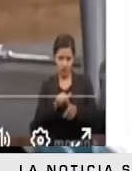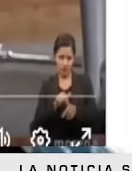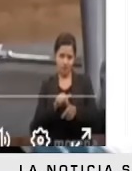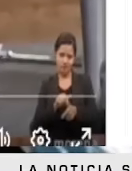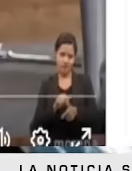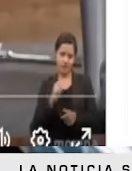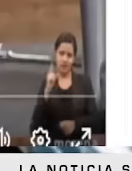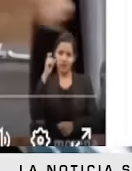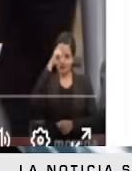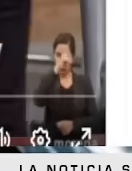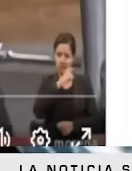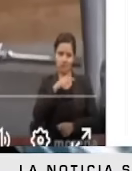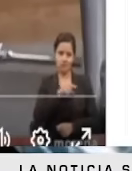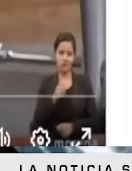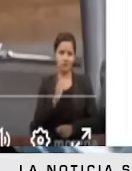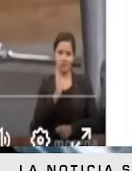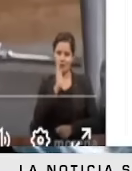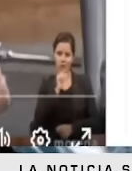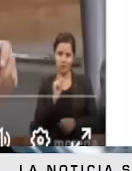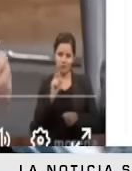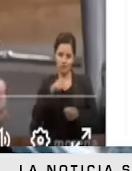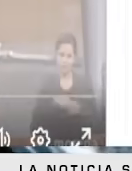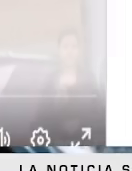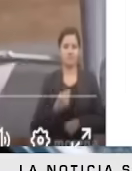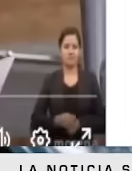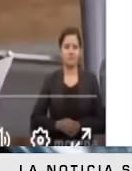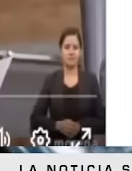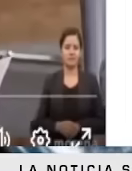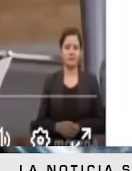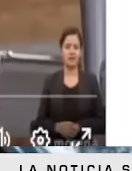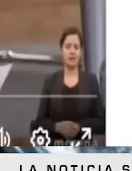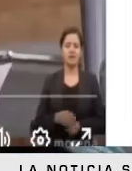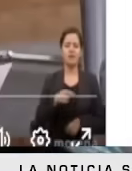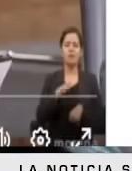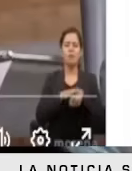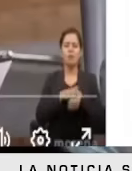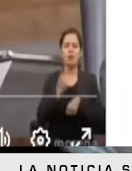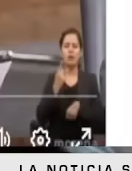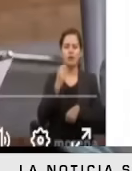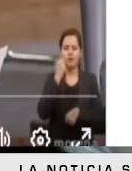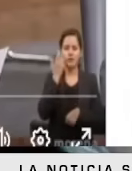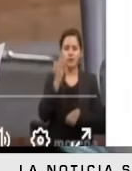por tanto no podrían continuar en frente alguno. Lo dicen ahí las verdaderas